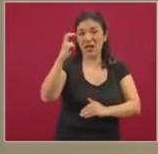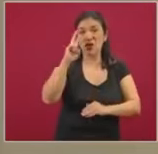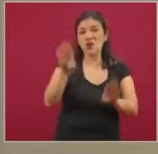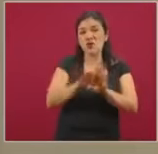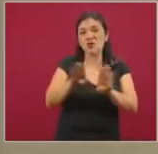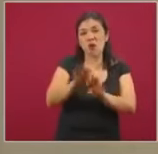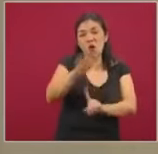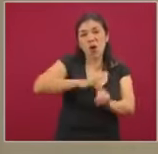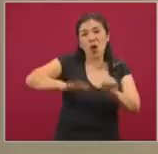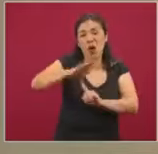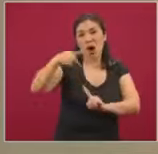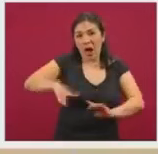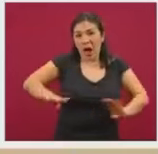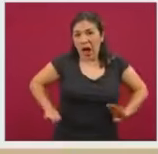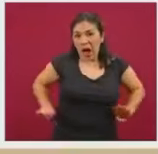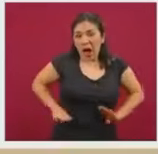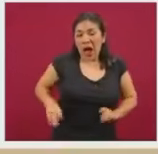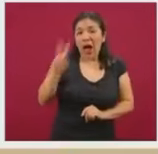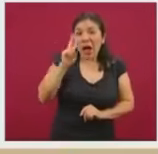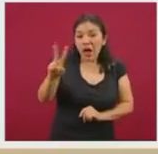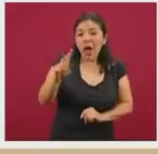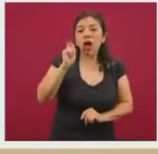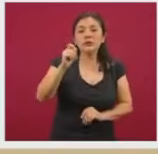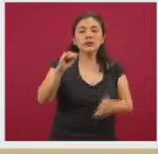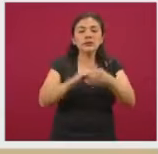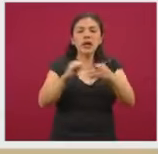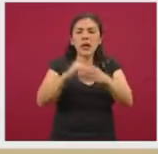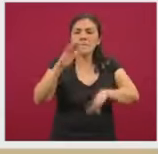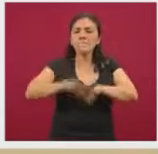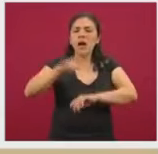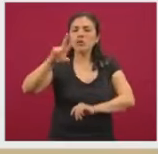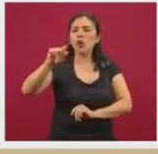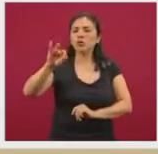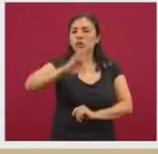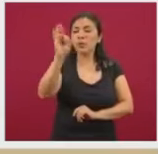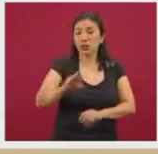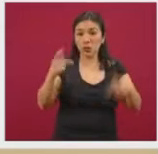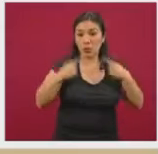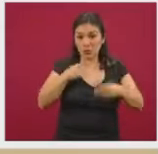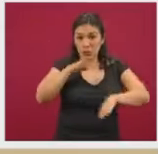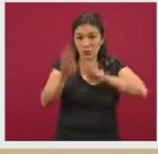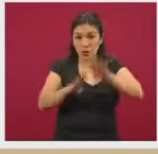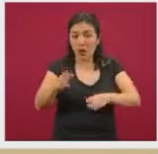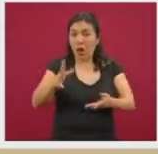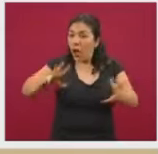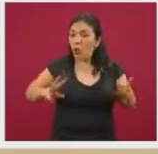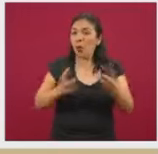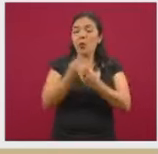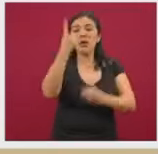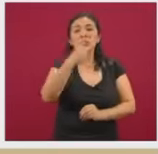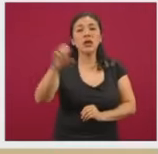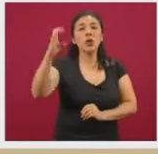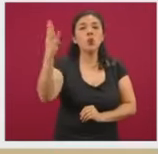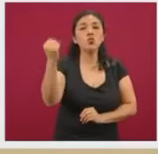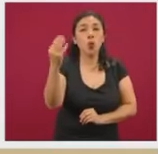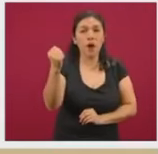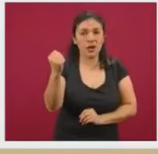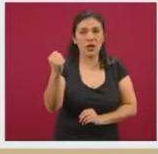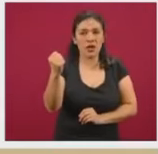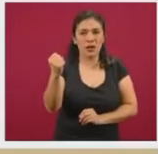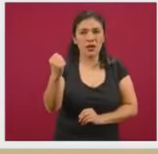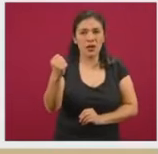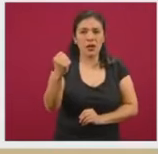escenario nacional, prácticamente más del 80% de estas defunciones, que en total son 109 entre la diferencial